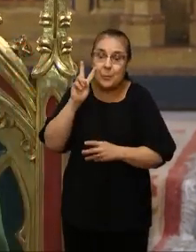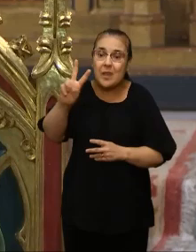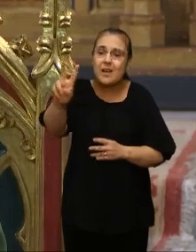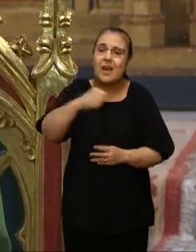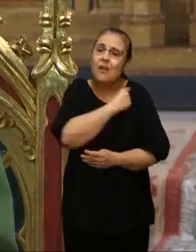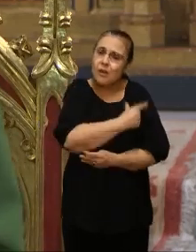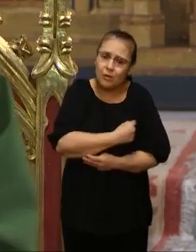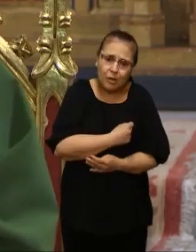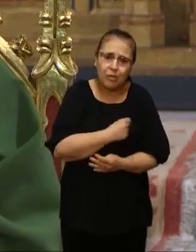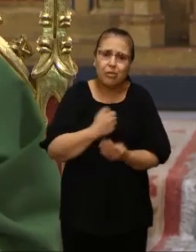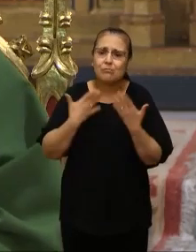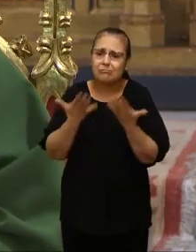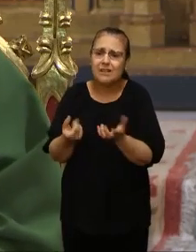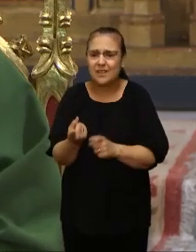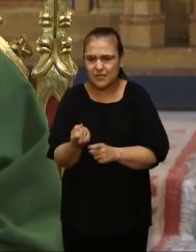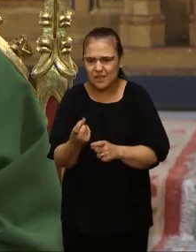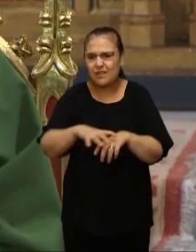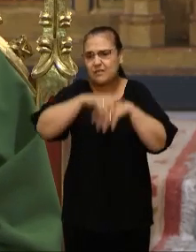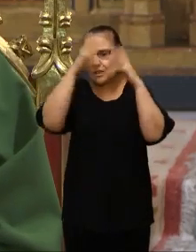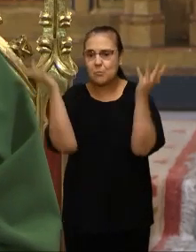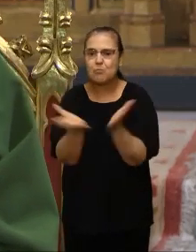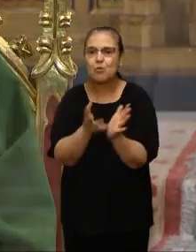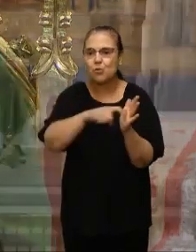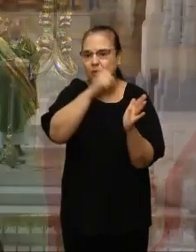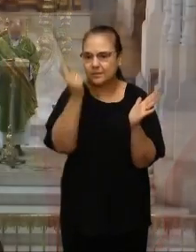las necesidades del mundo entero.